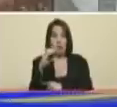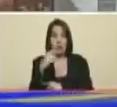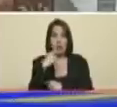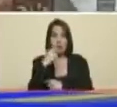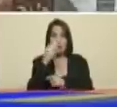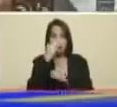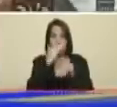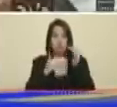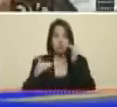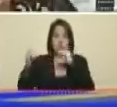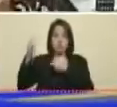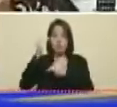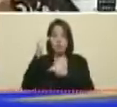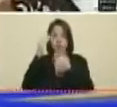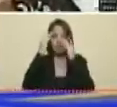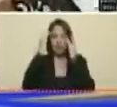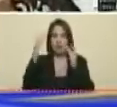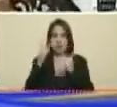suprema inteligencia,